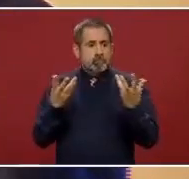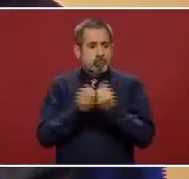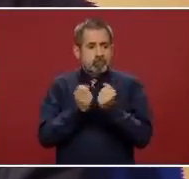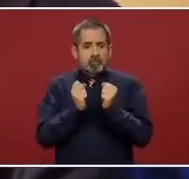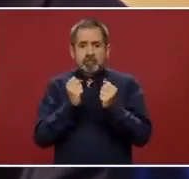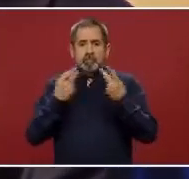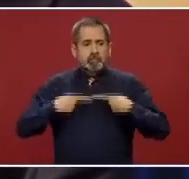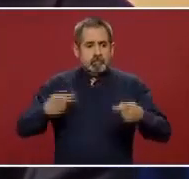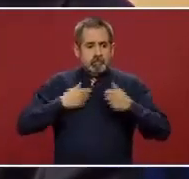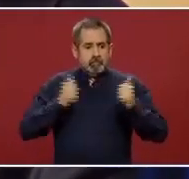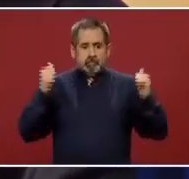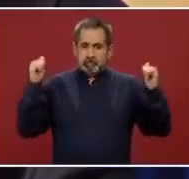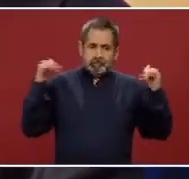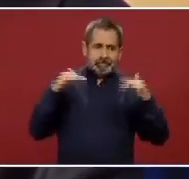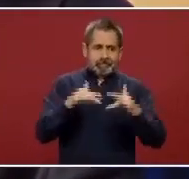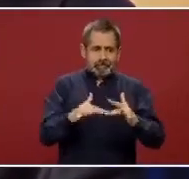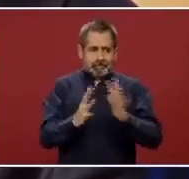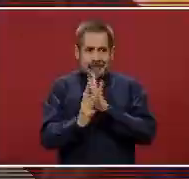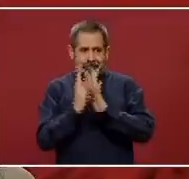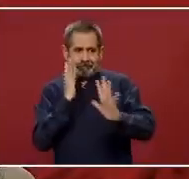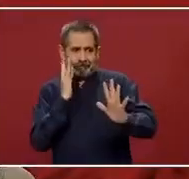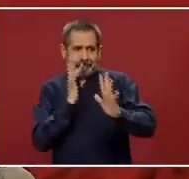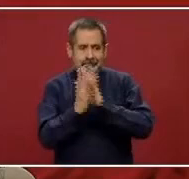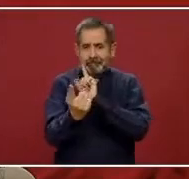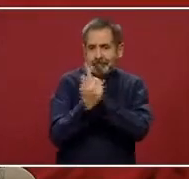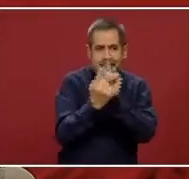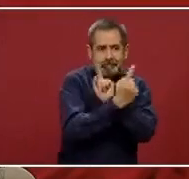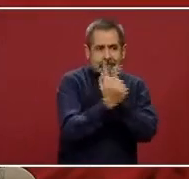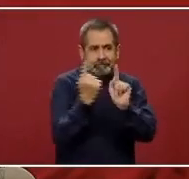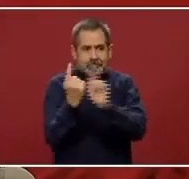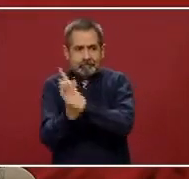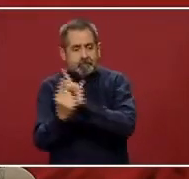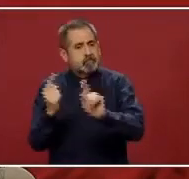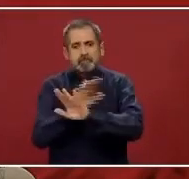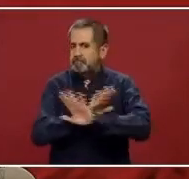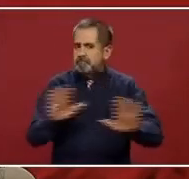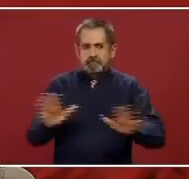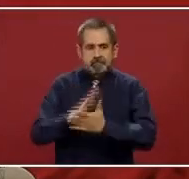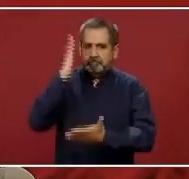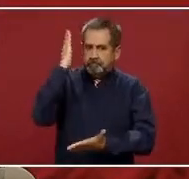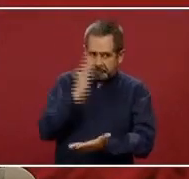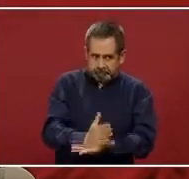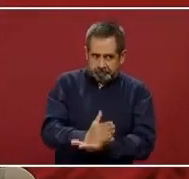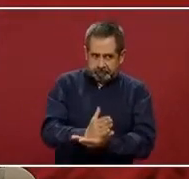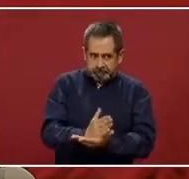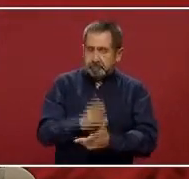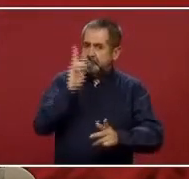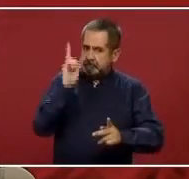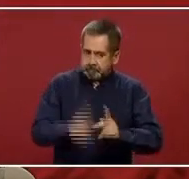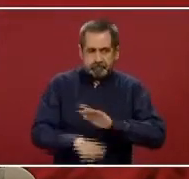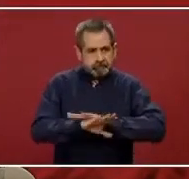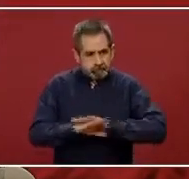que estemos en contacto unos con otros. Y las retomo. En primer lugar,